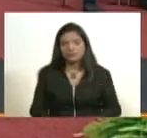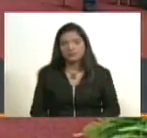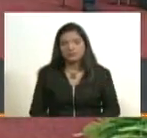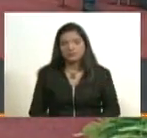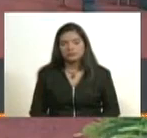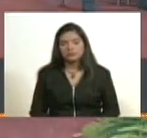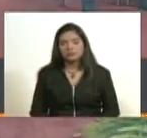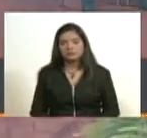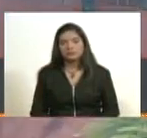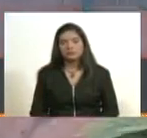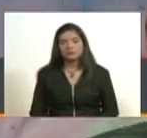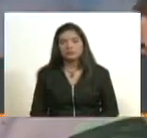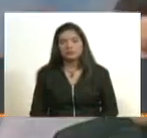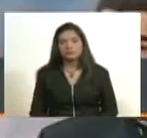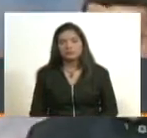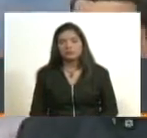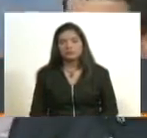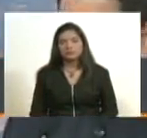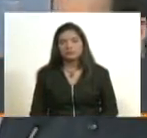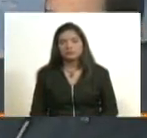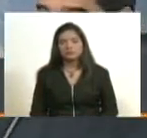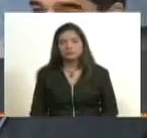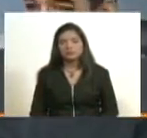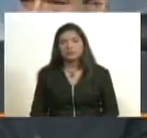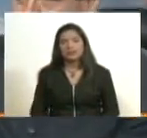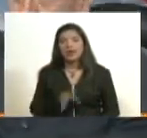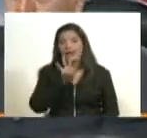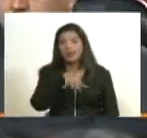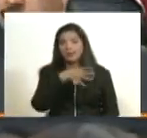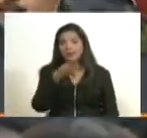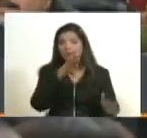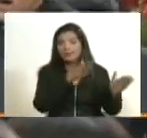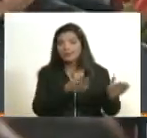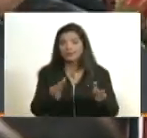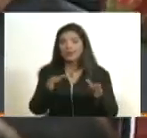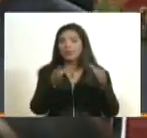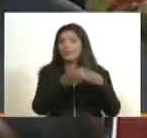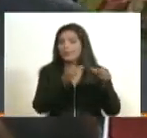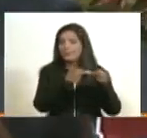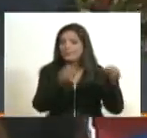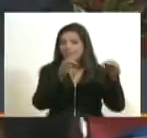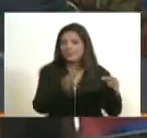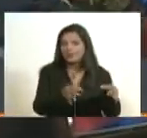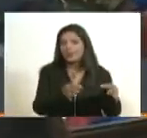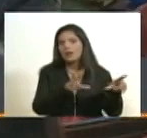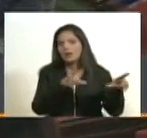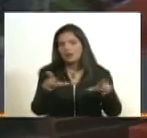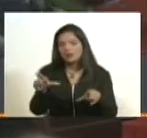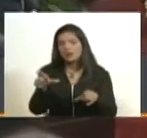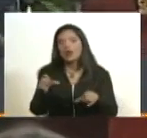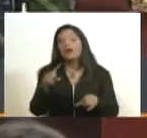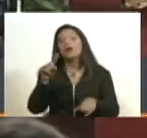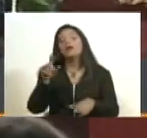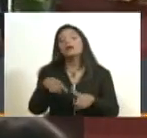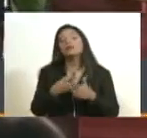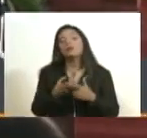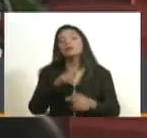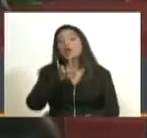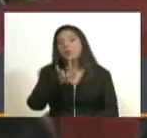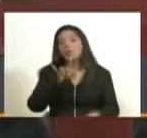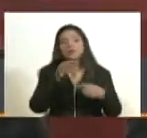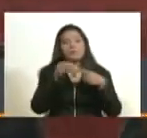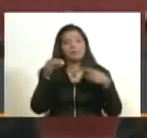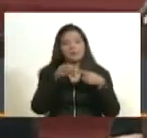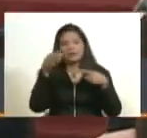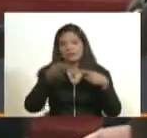Ya viene, el programa viene del Consejo Permanente. Listo. Y los lunes, siempre el primer día, mejor